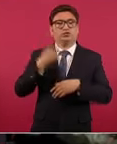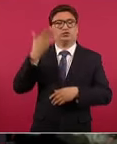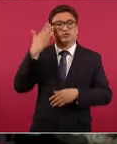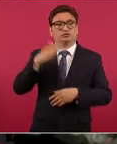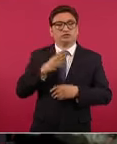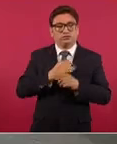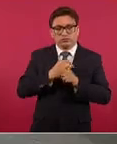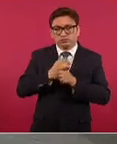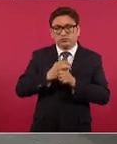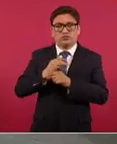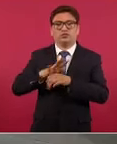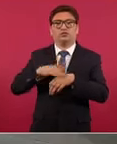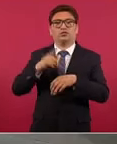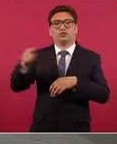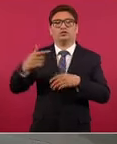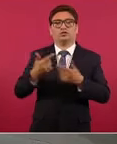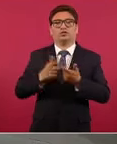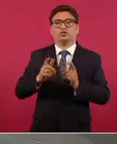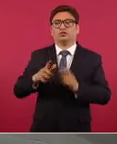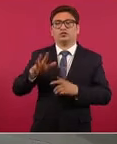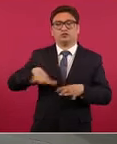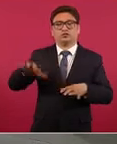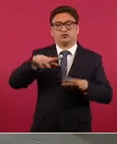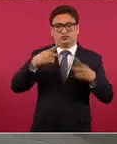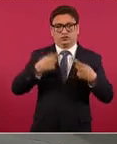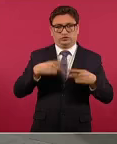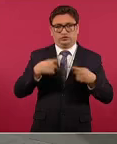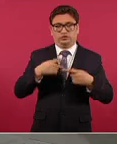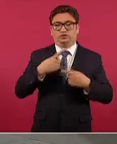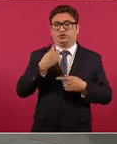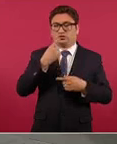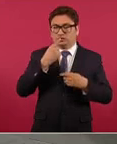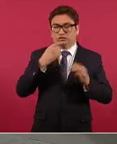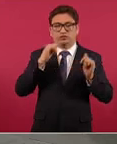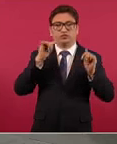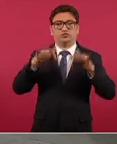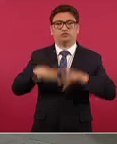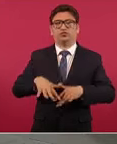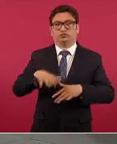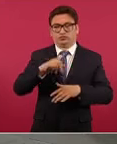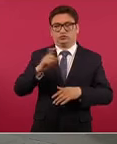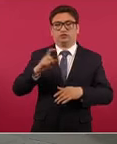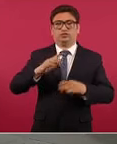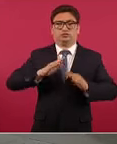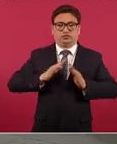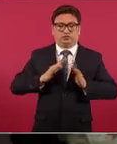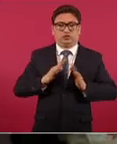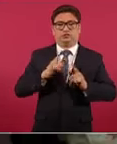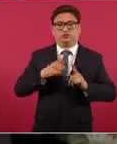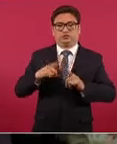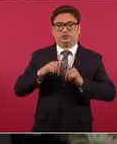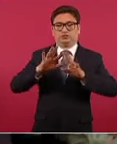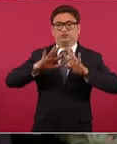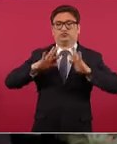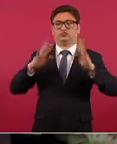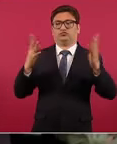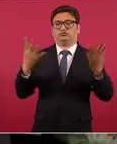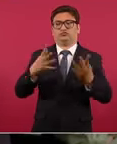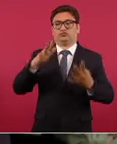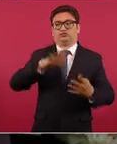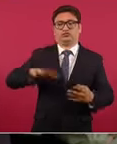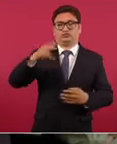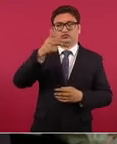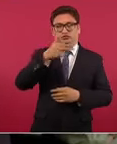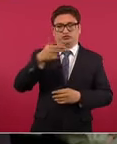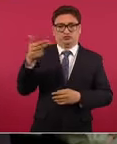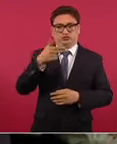que había involucrado incluso a cientos de policías también además de los militares que rodearon ese pequeño modesto